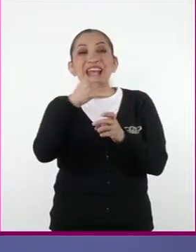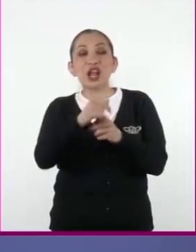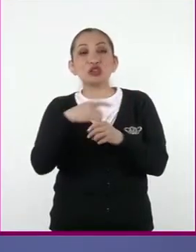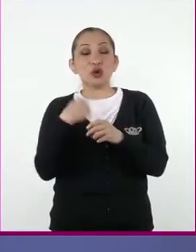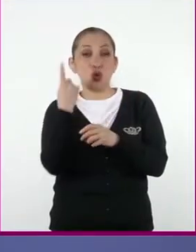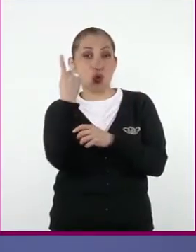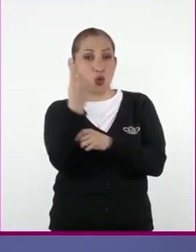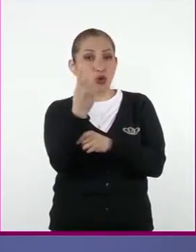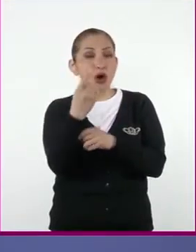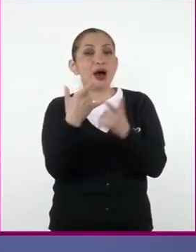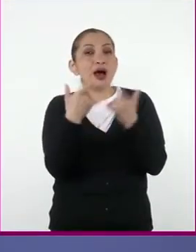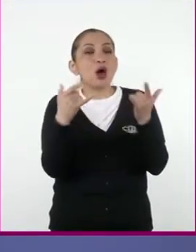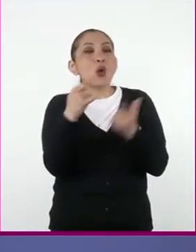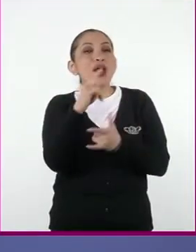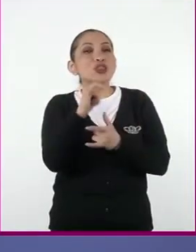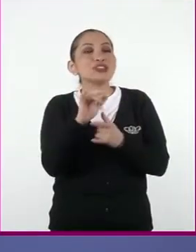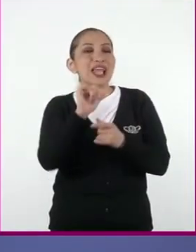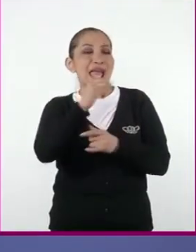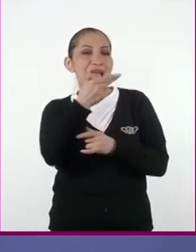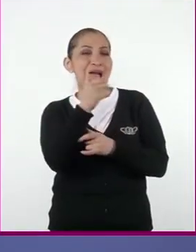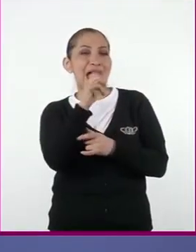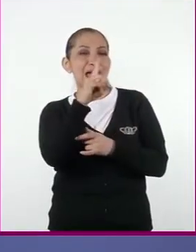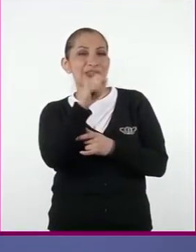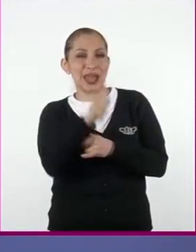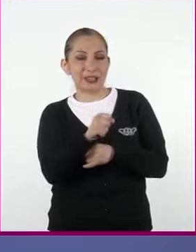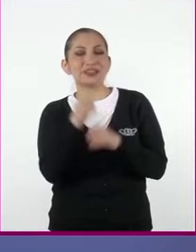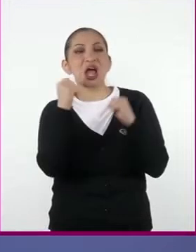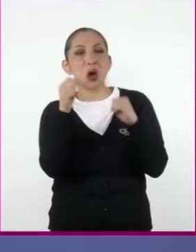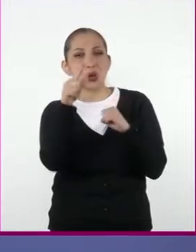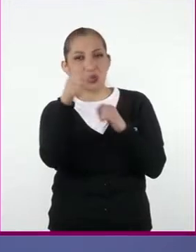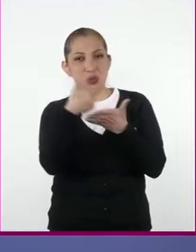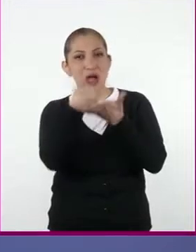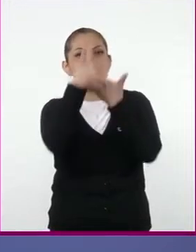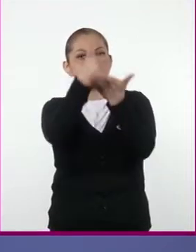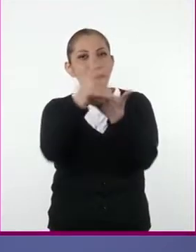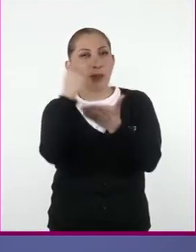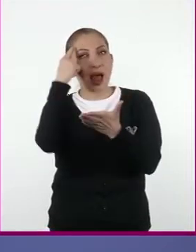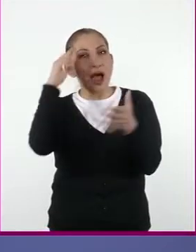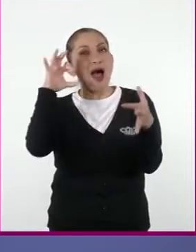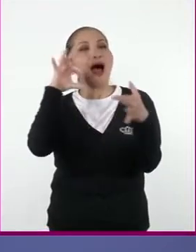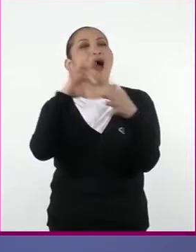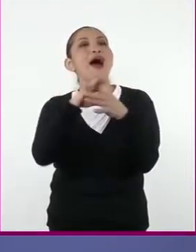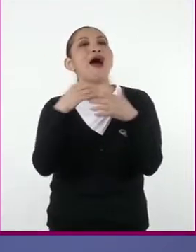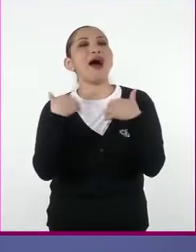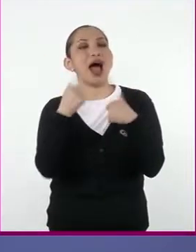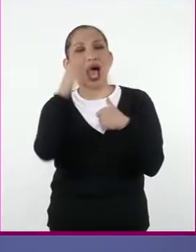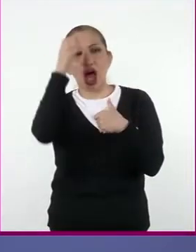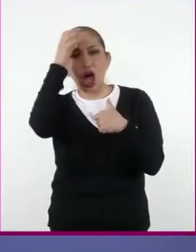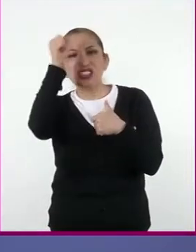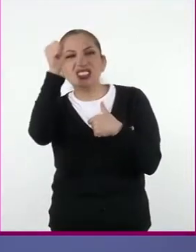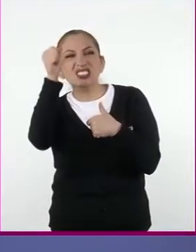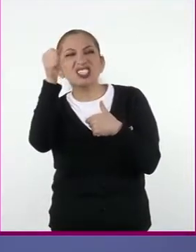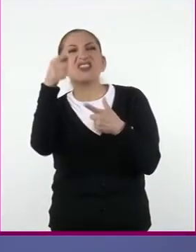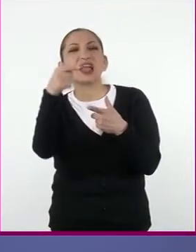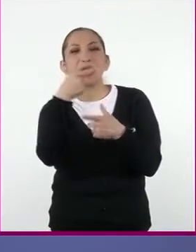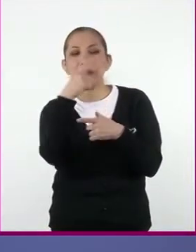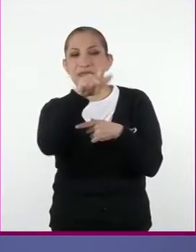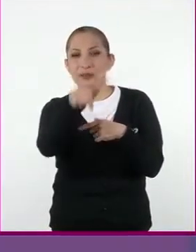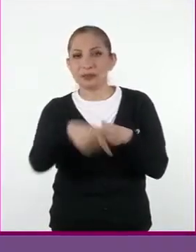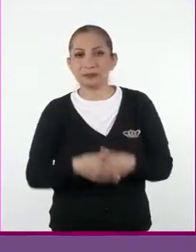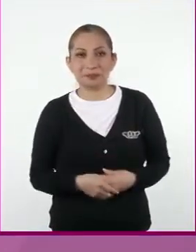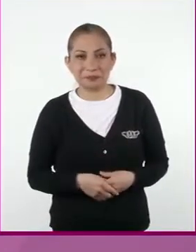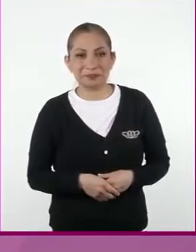1, los cuentos de hadas. Seguramente nos va a ayudar a concretar ciertos conceptos sobre los que vamos a hablar